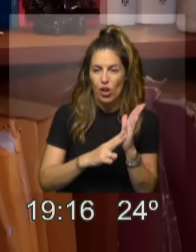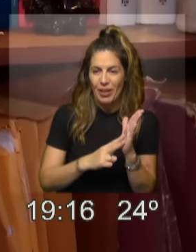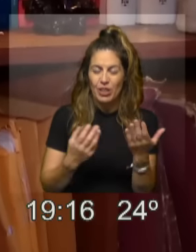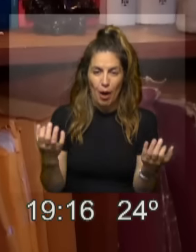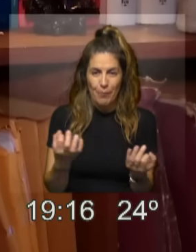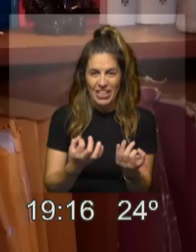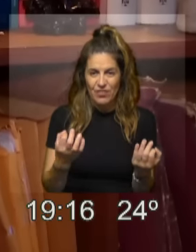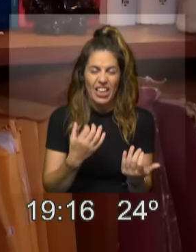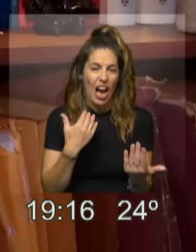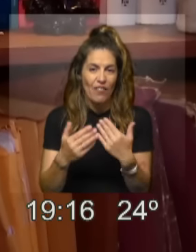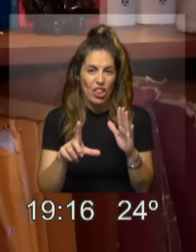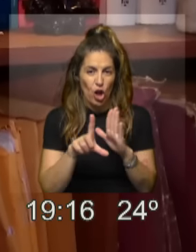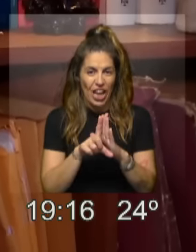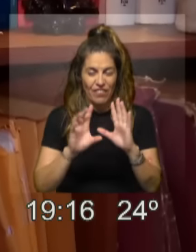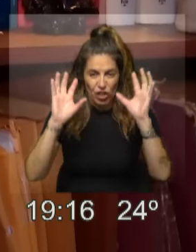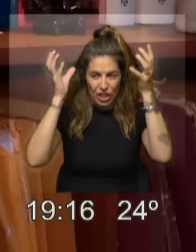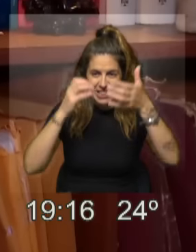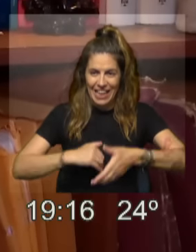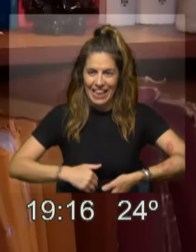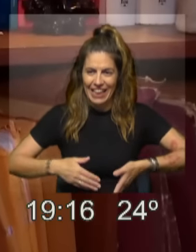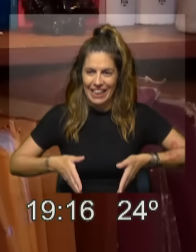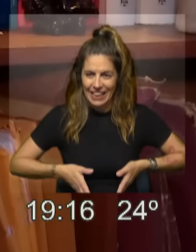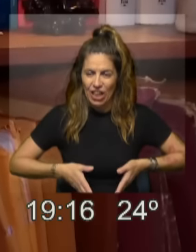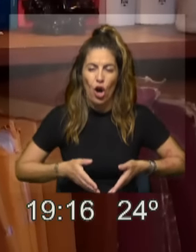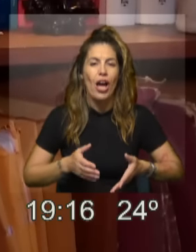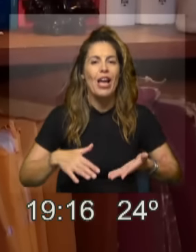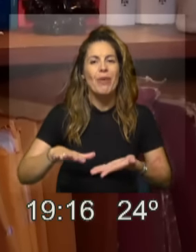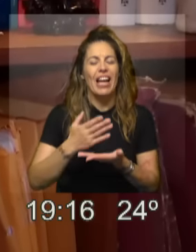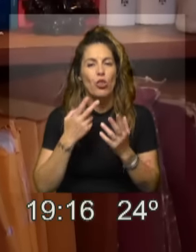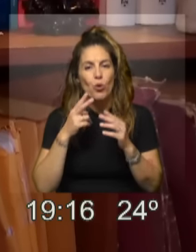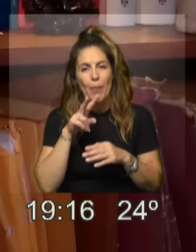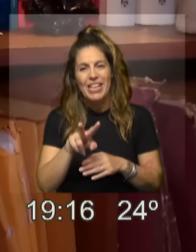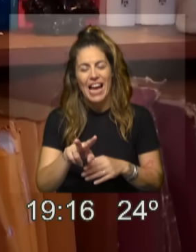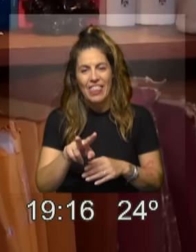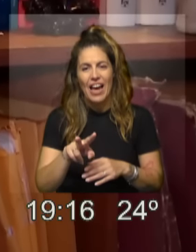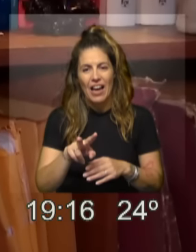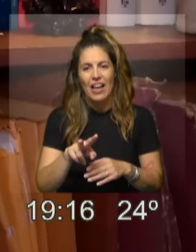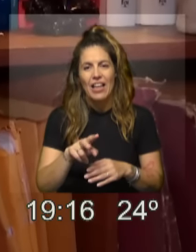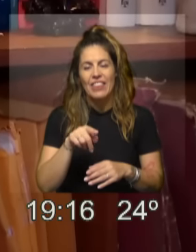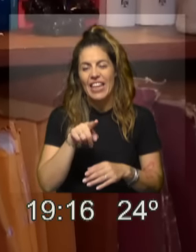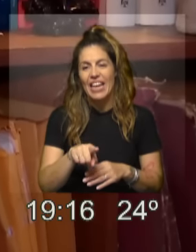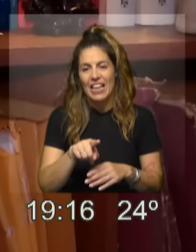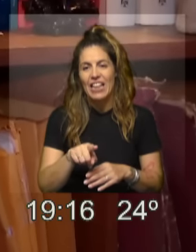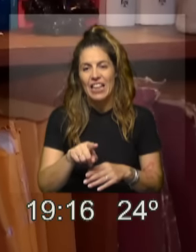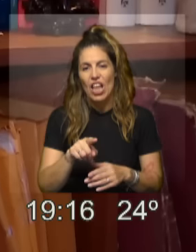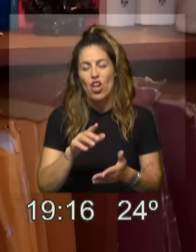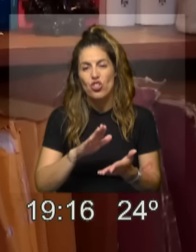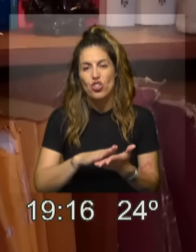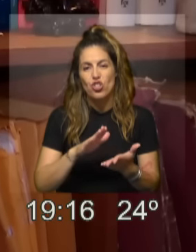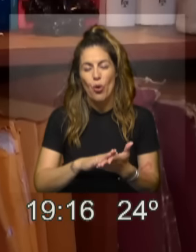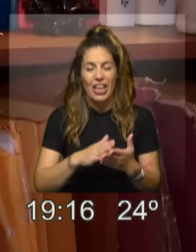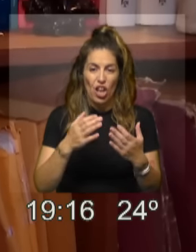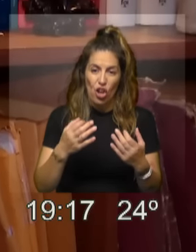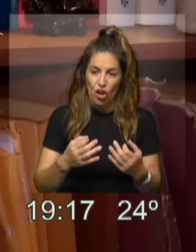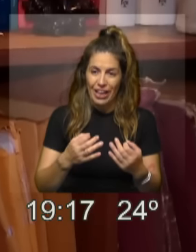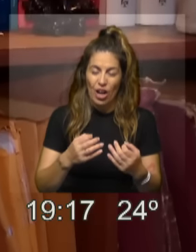específicamente hablando de la ley de violencia en género y marcando una mirada, un matiz de él a propósito de lo que se configura